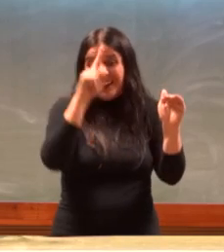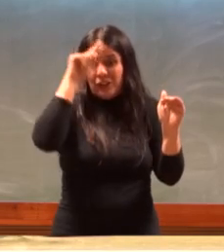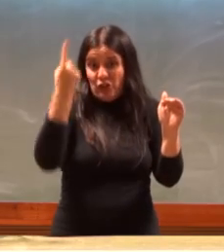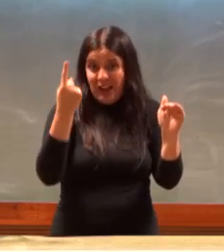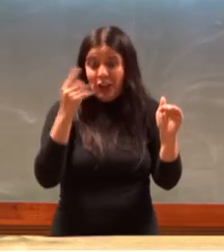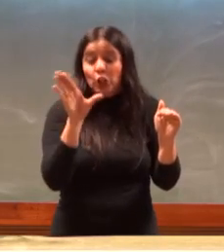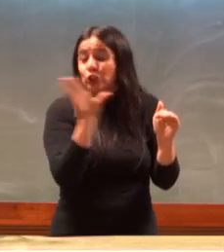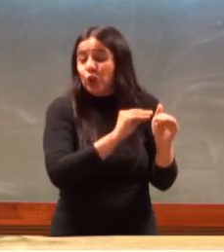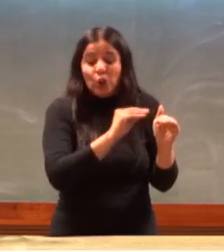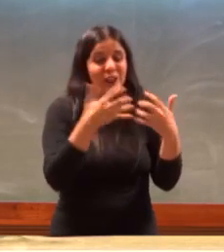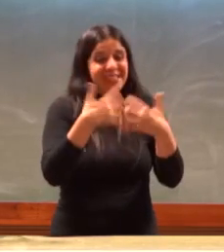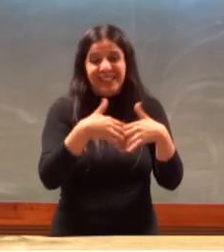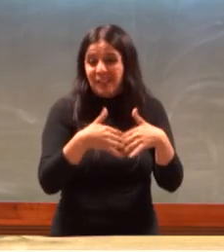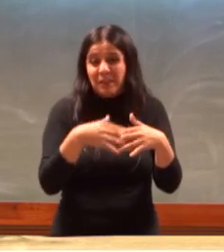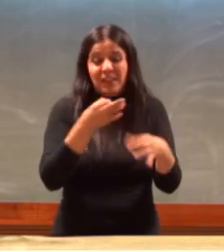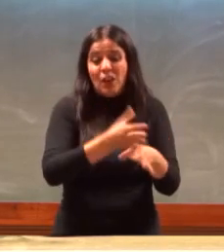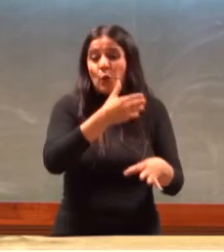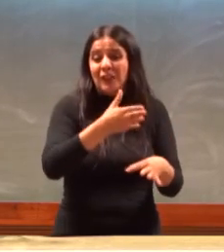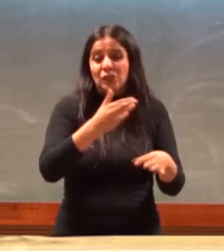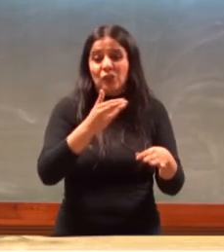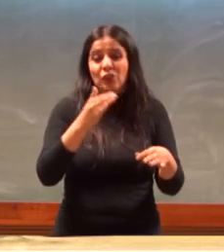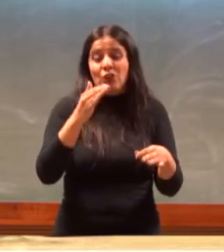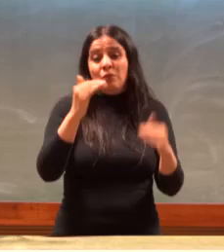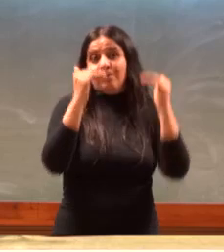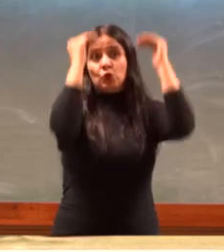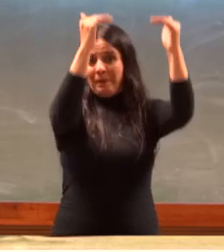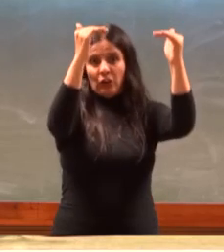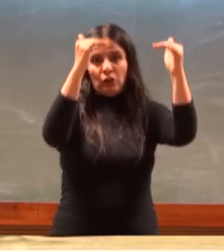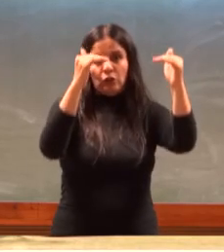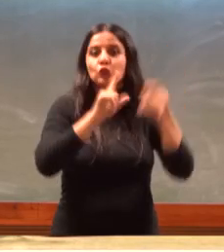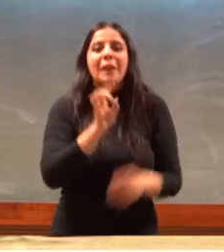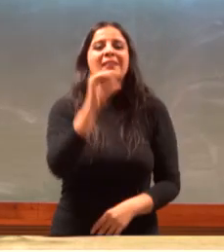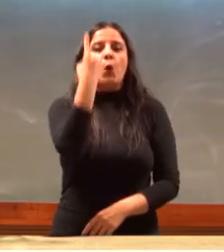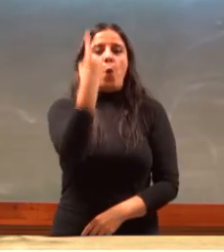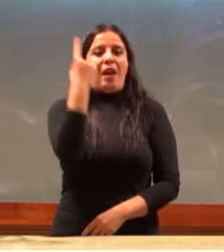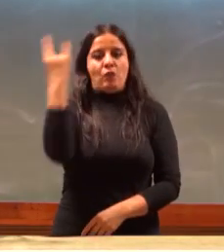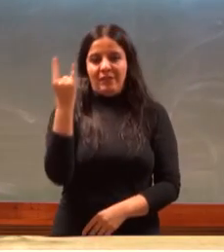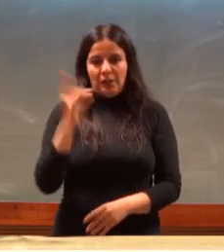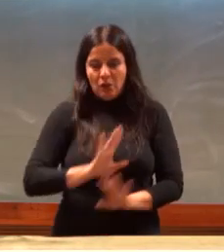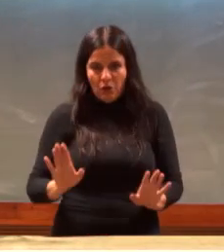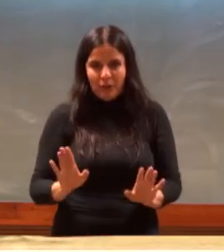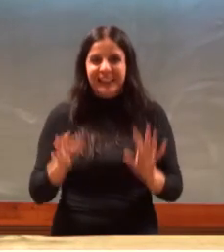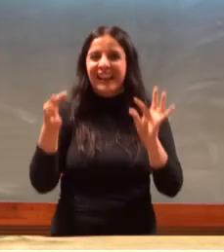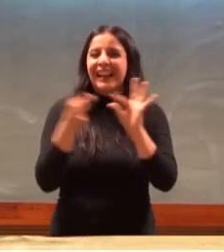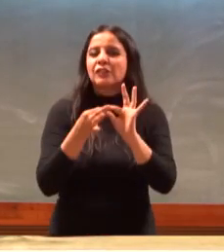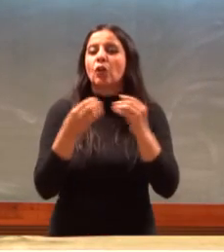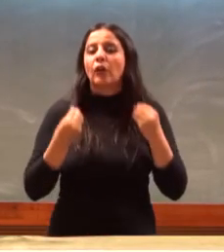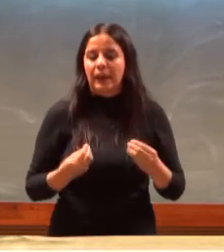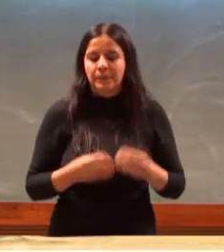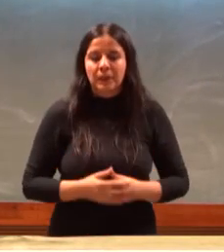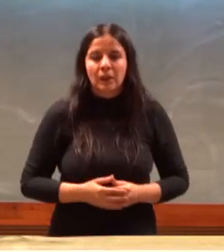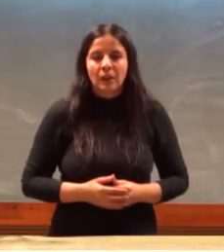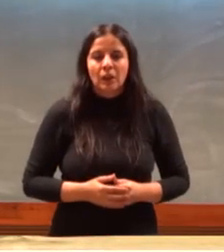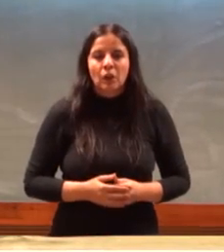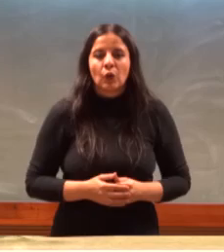de educación superior no solamente a nivel de una universidad eh tiene que ver fundamentalmente con por un lado la construcción de